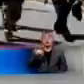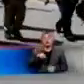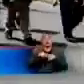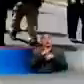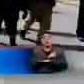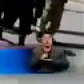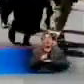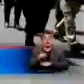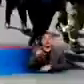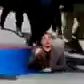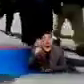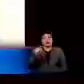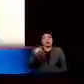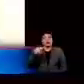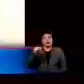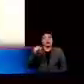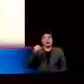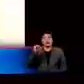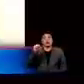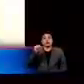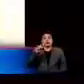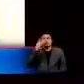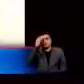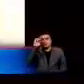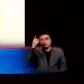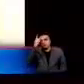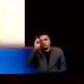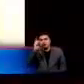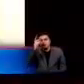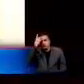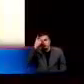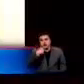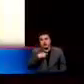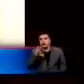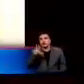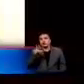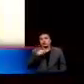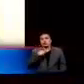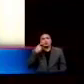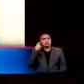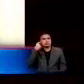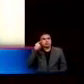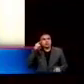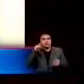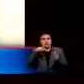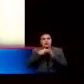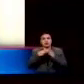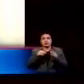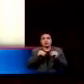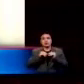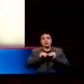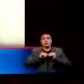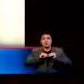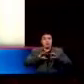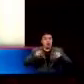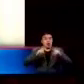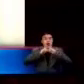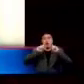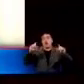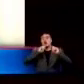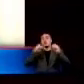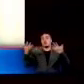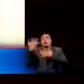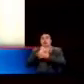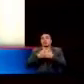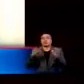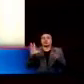FENOSIN, explica por qué resolvieron eso. No ver en estos momentos una cuestión de una convulsión social en el país, porque en realidad